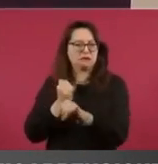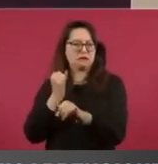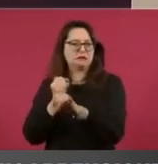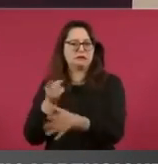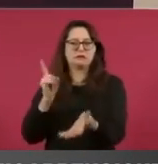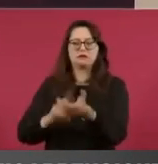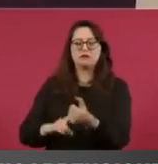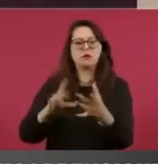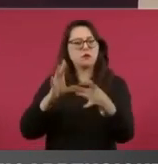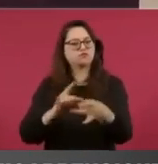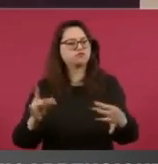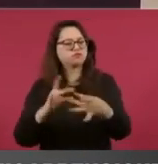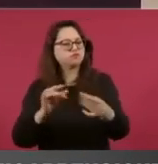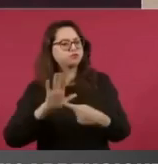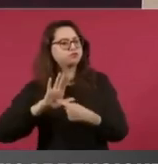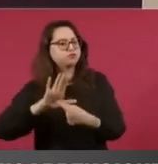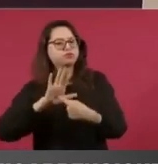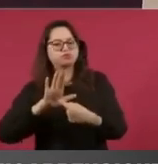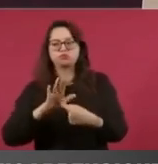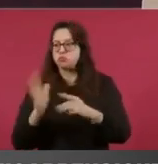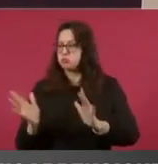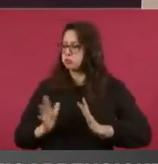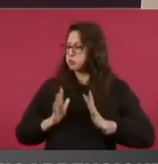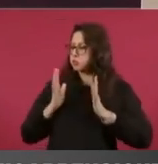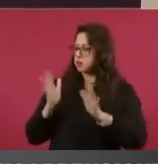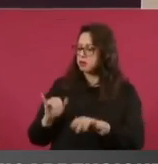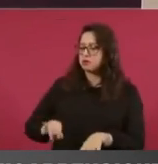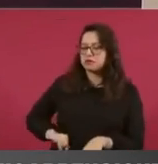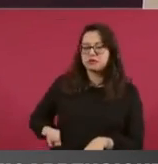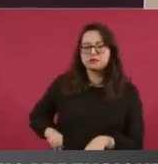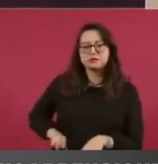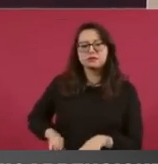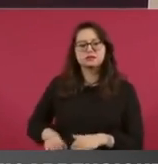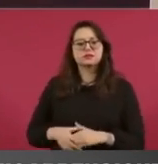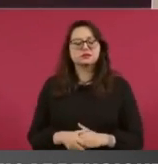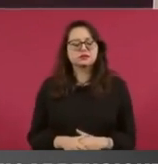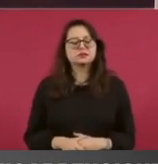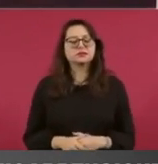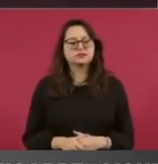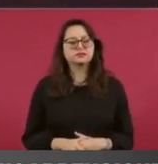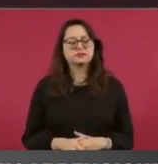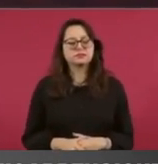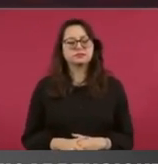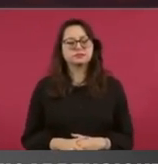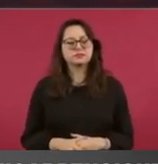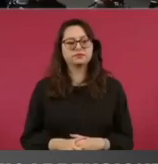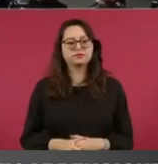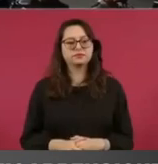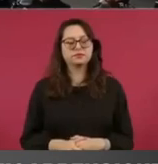que se manejan desde hace mucho tiempo, que manejaban los